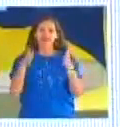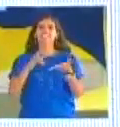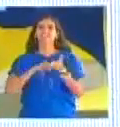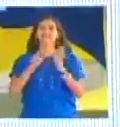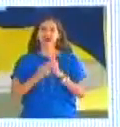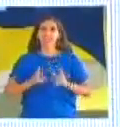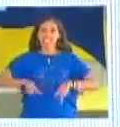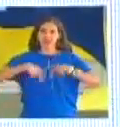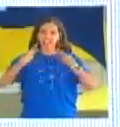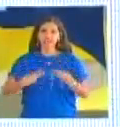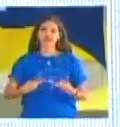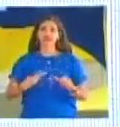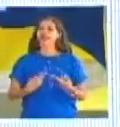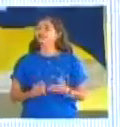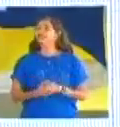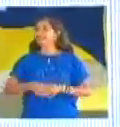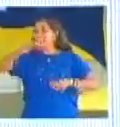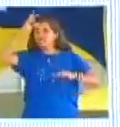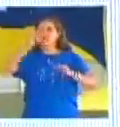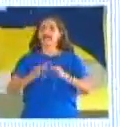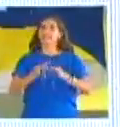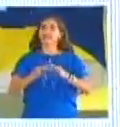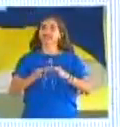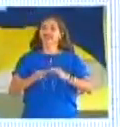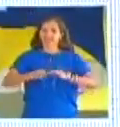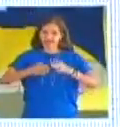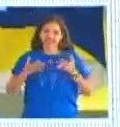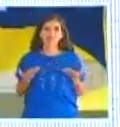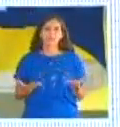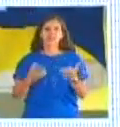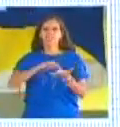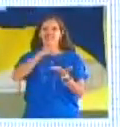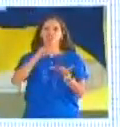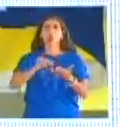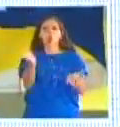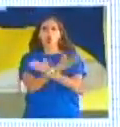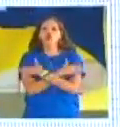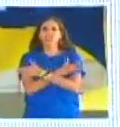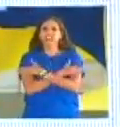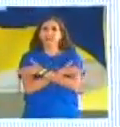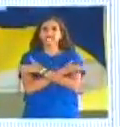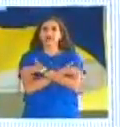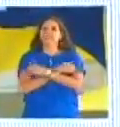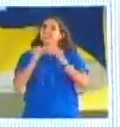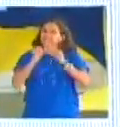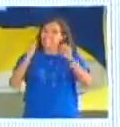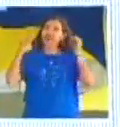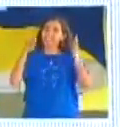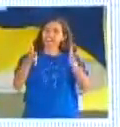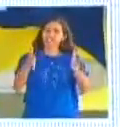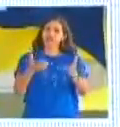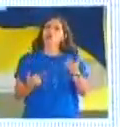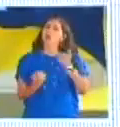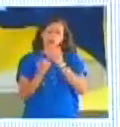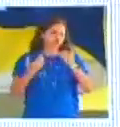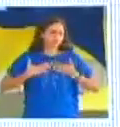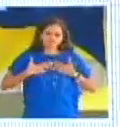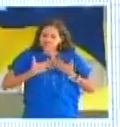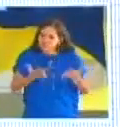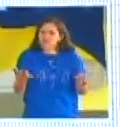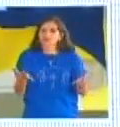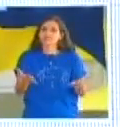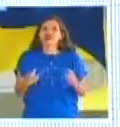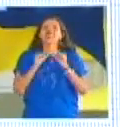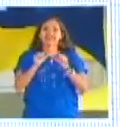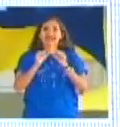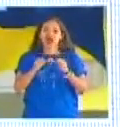el renacimiento de la esperanza y del espíritu nacional. Los felicito, sigan así, cuenten conmigo, sigamos